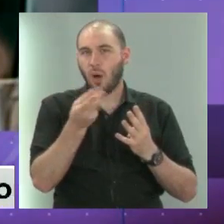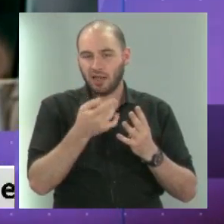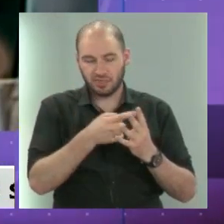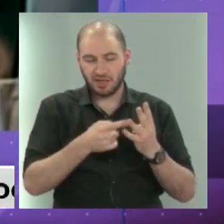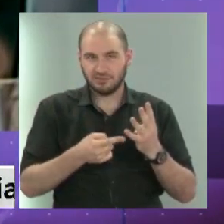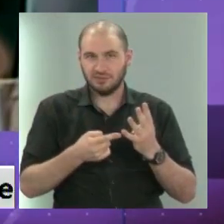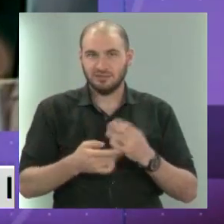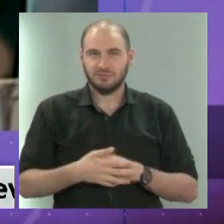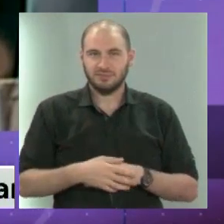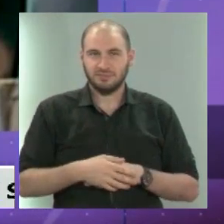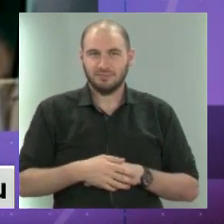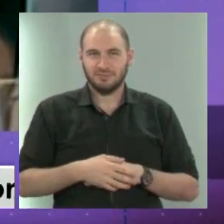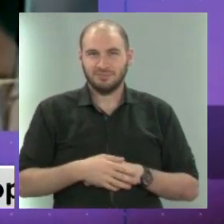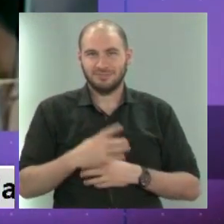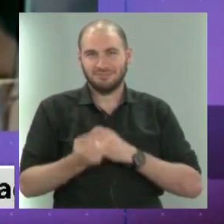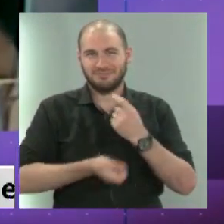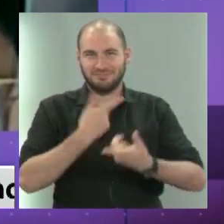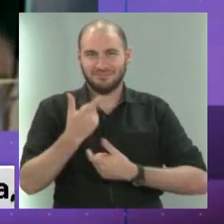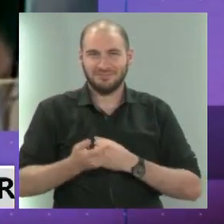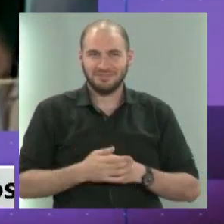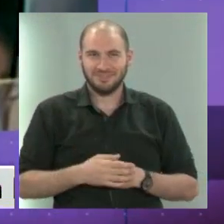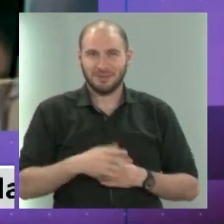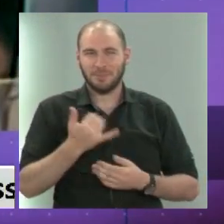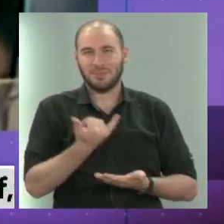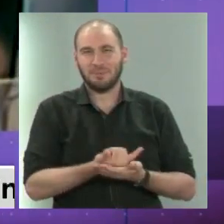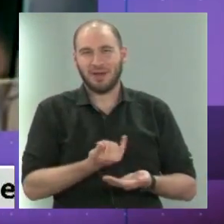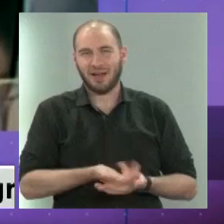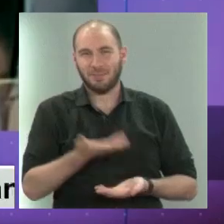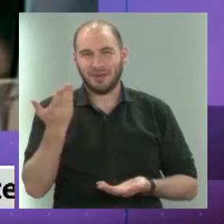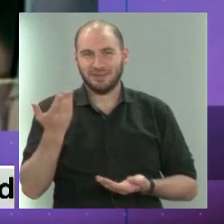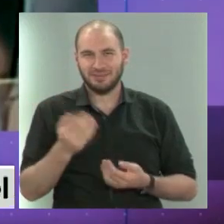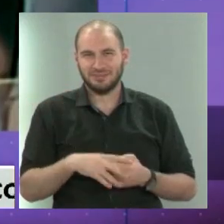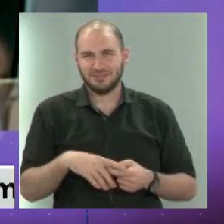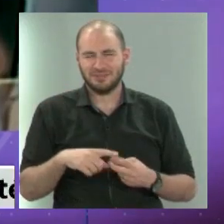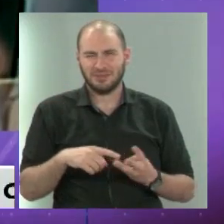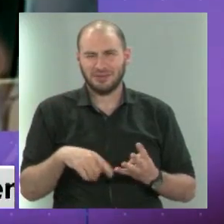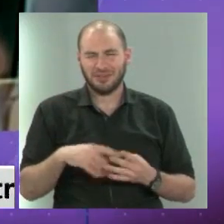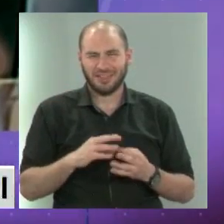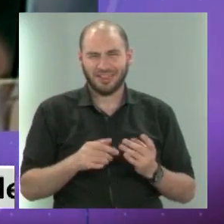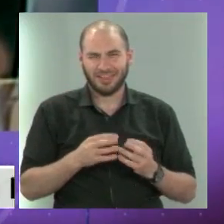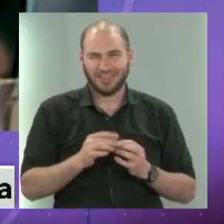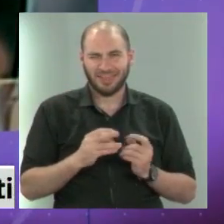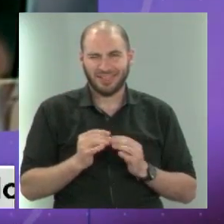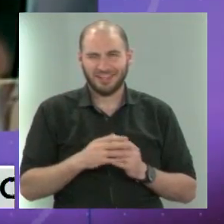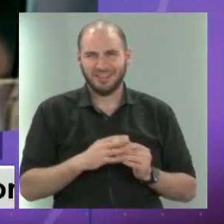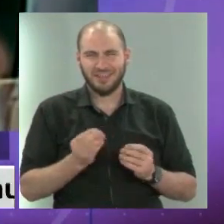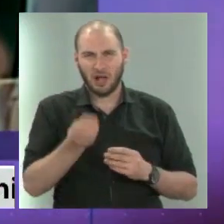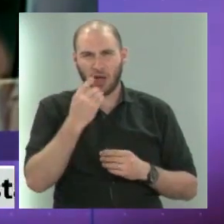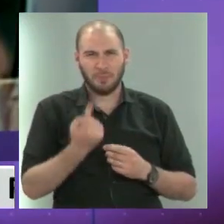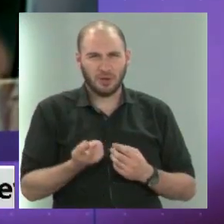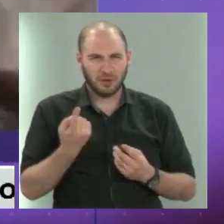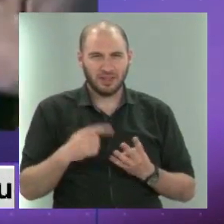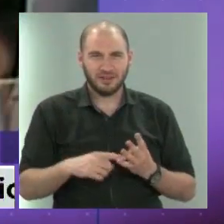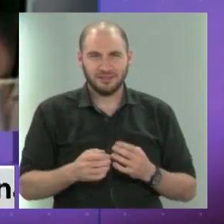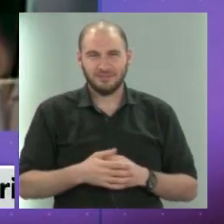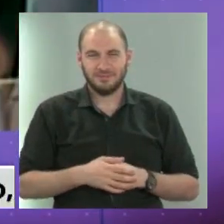Pues, ay, pues qué fácil. Tiene 4 naranjas. Me como una. ¿Cuántas quedan?